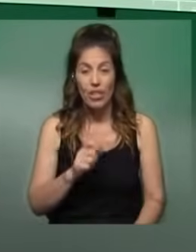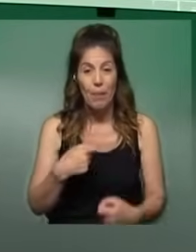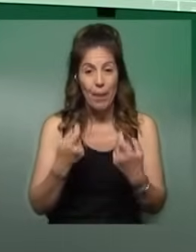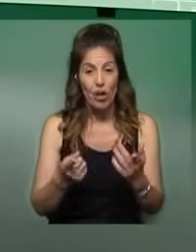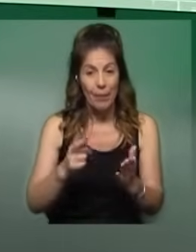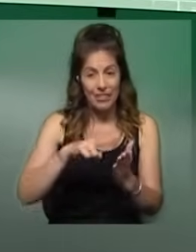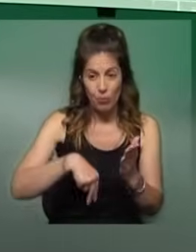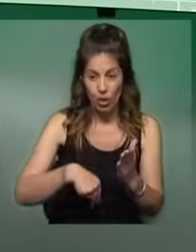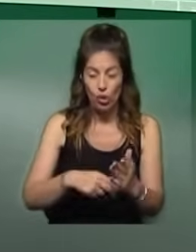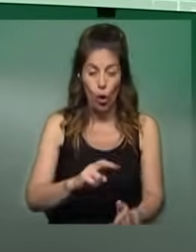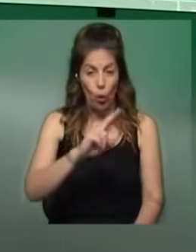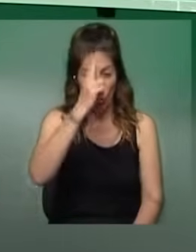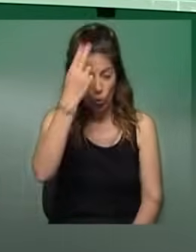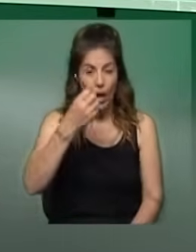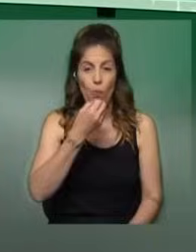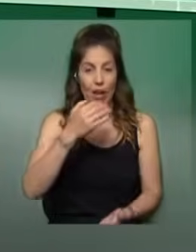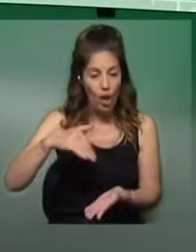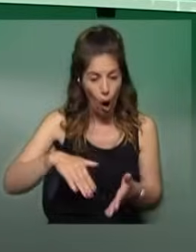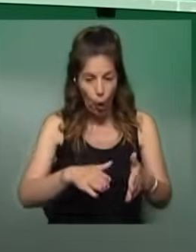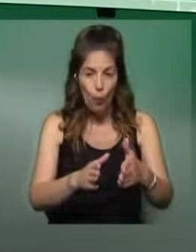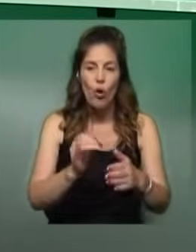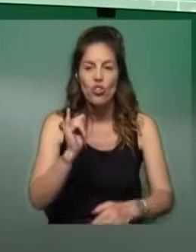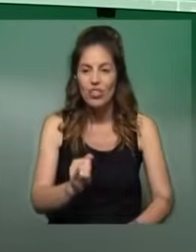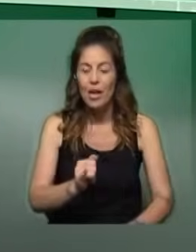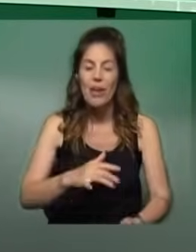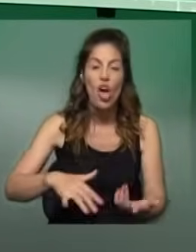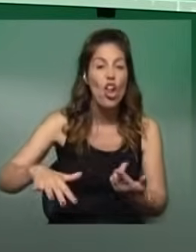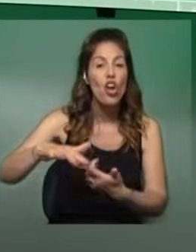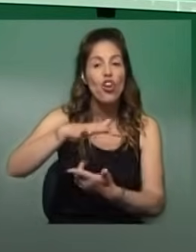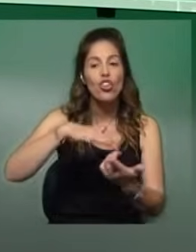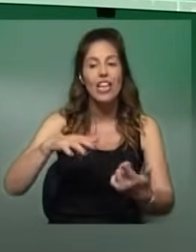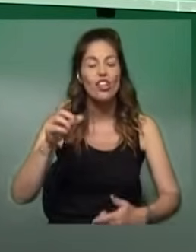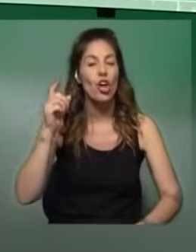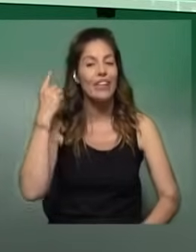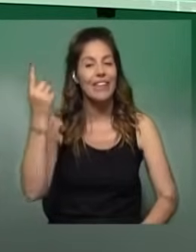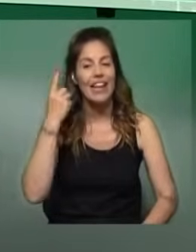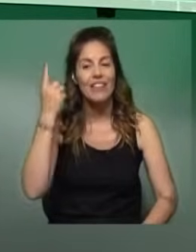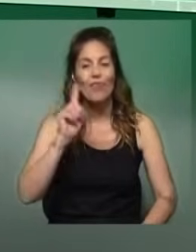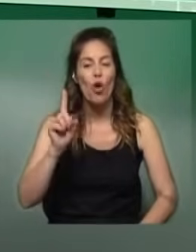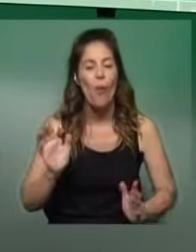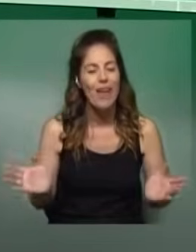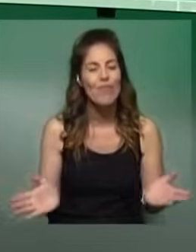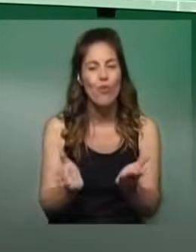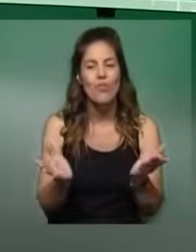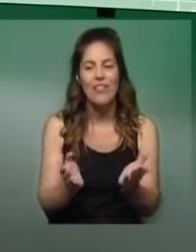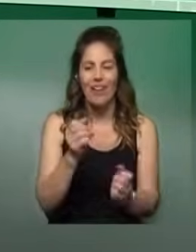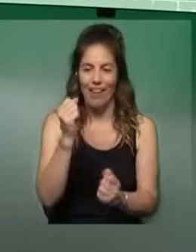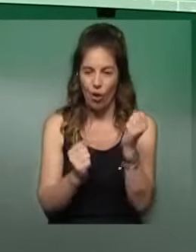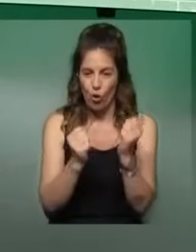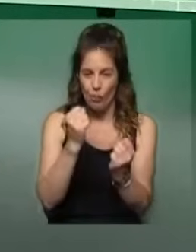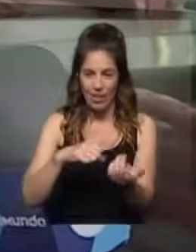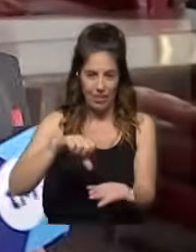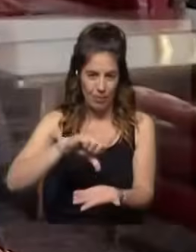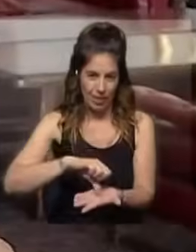aseguró que Uruguay tiene un buen rumbo pero advirtió que el contexto internacional no va a impulsar la economía del